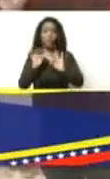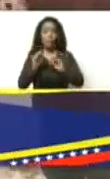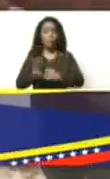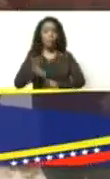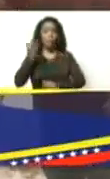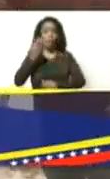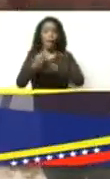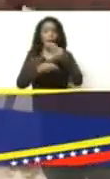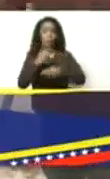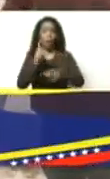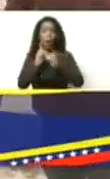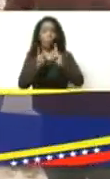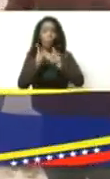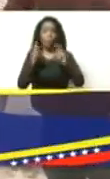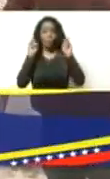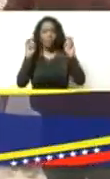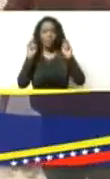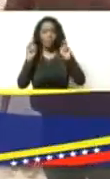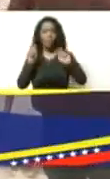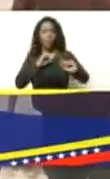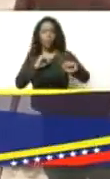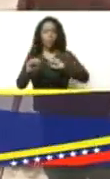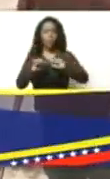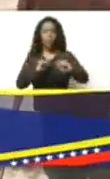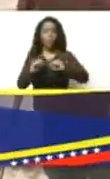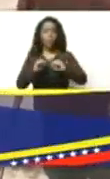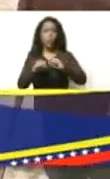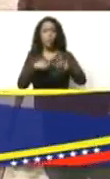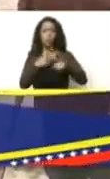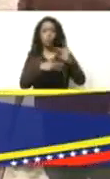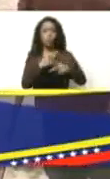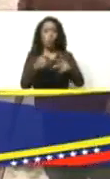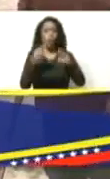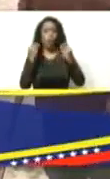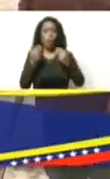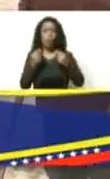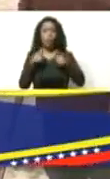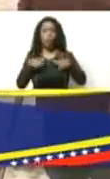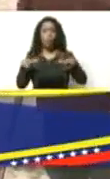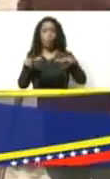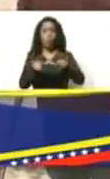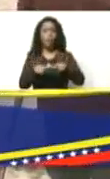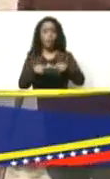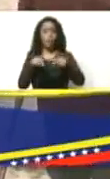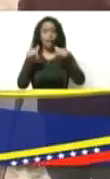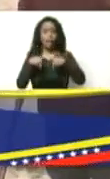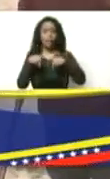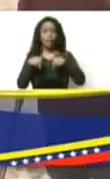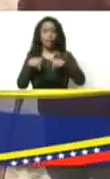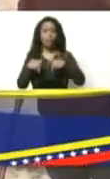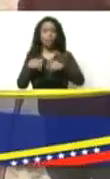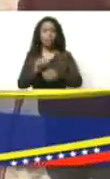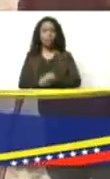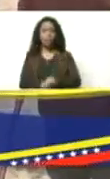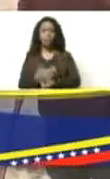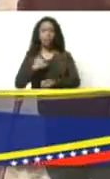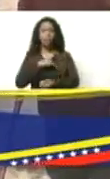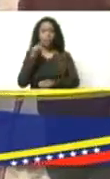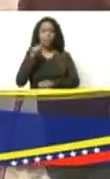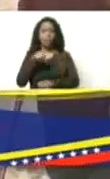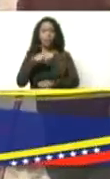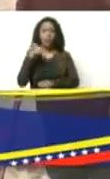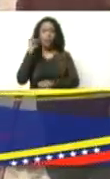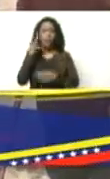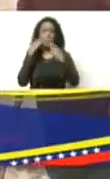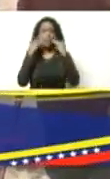generando algunas acciones que dinamizan el aparato productivo, la economía local, la economía comunal, desde este espacio. Aquí nos encontramos con una de